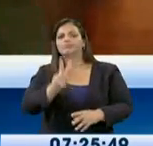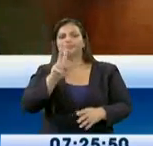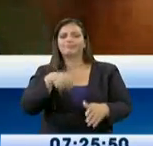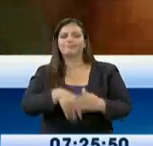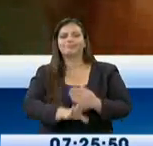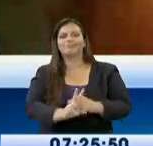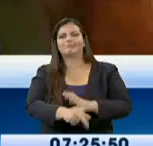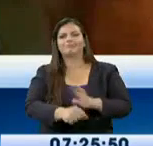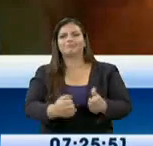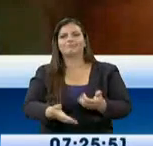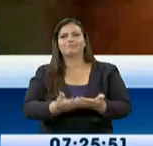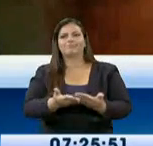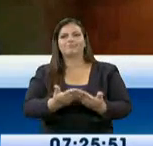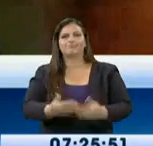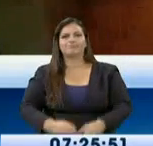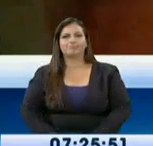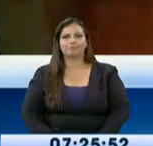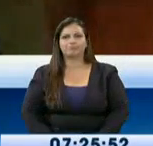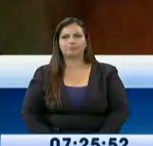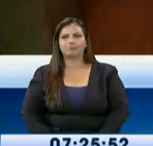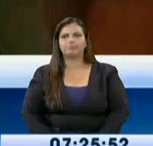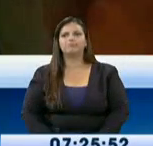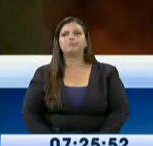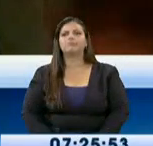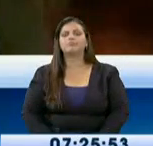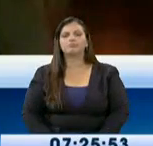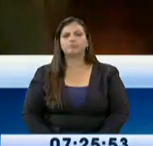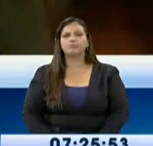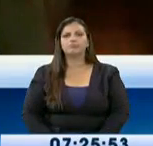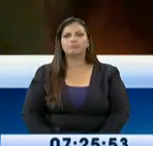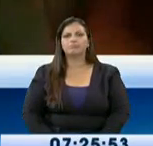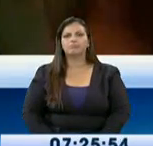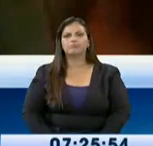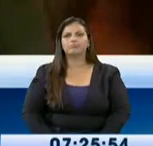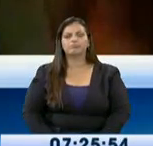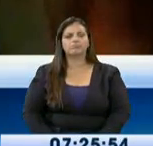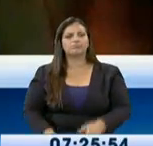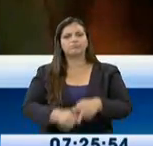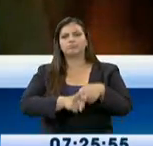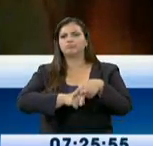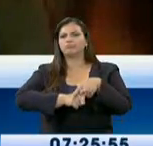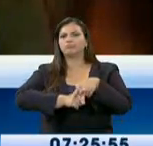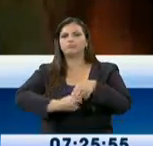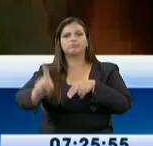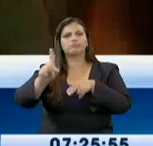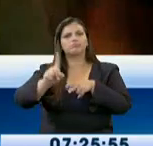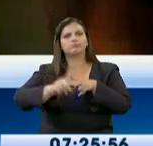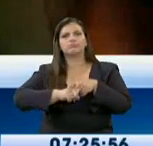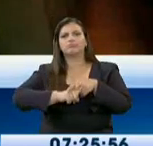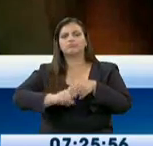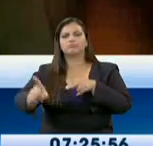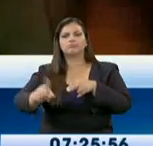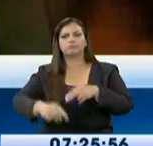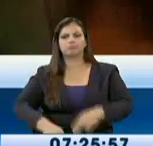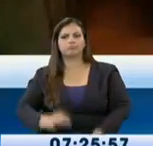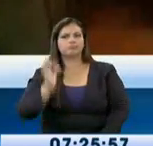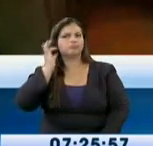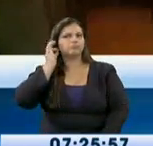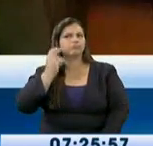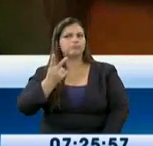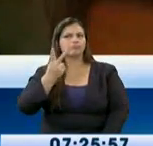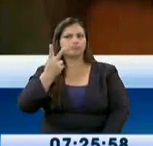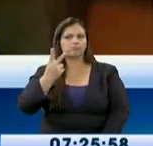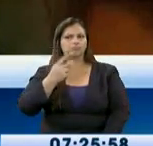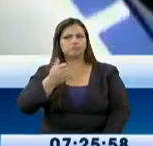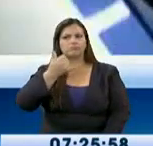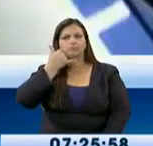gana. Vaciado prácticamente el mostrador, los tipos emprendieron la huida, mientras las encargadas daban parte